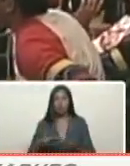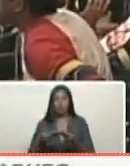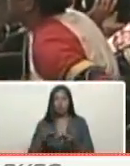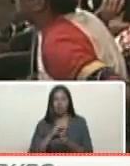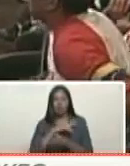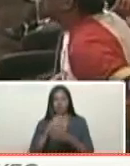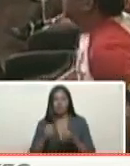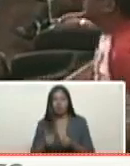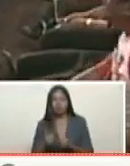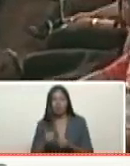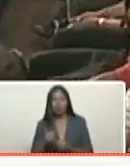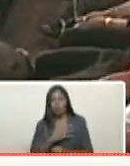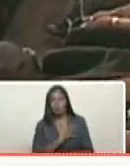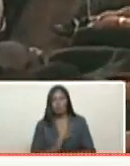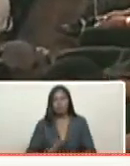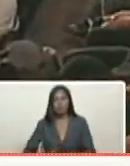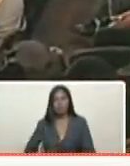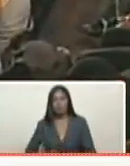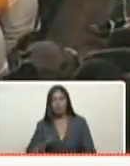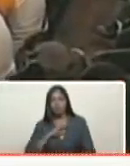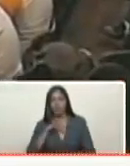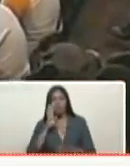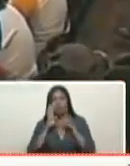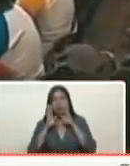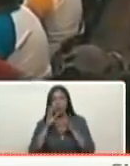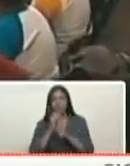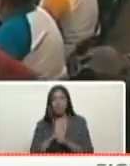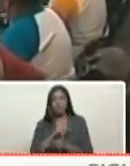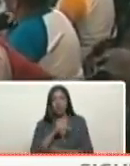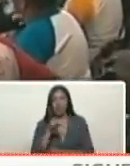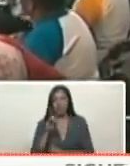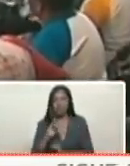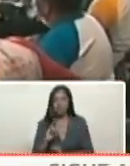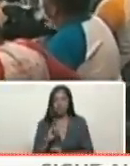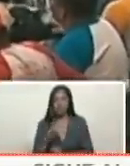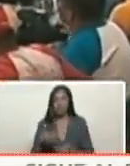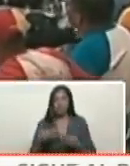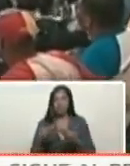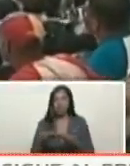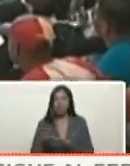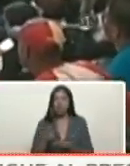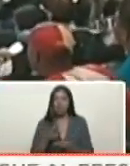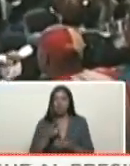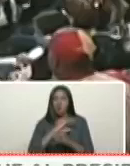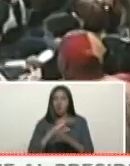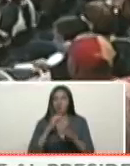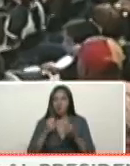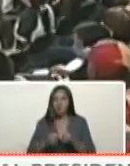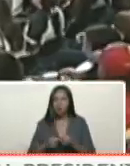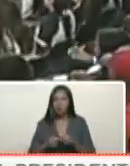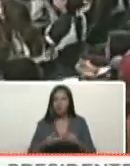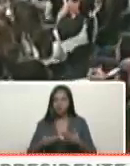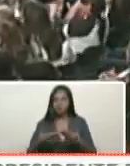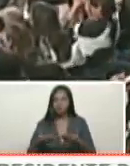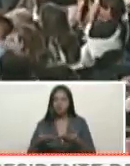poder como presidente y toda mi confianza a ustedes, le estoy dando el poder al pueblo de a pie, al pueblo de las